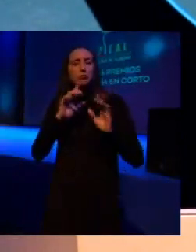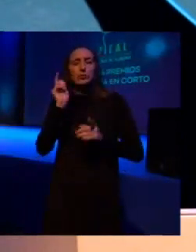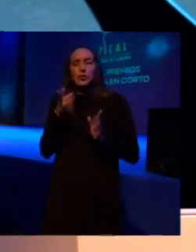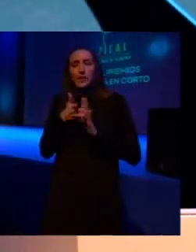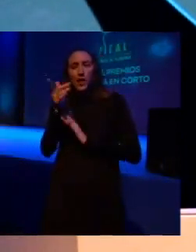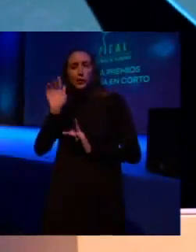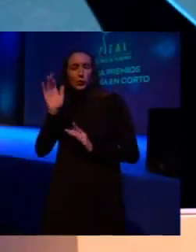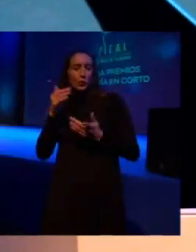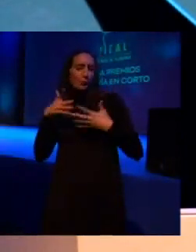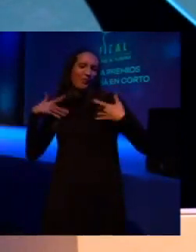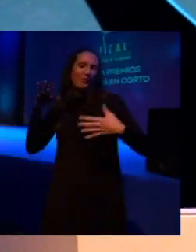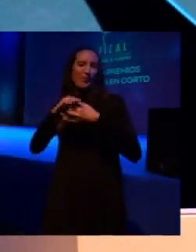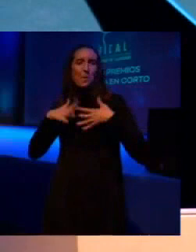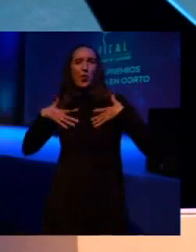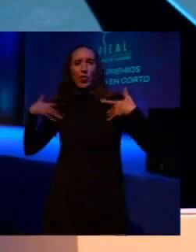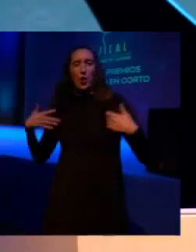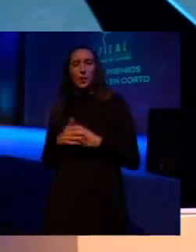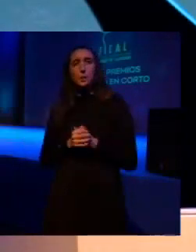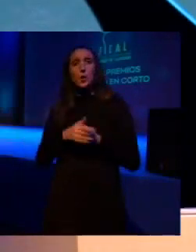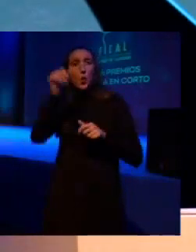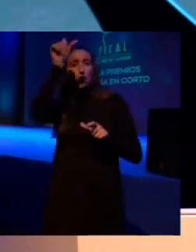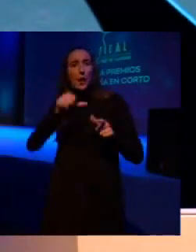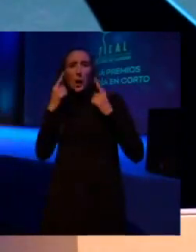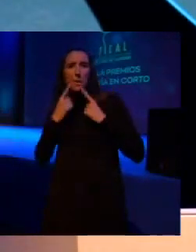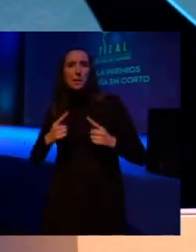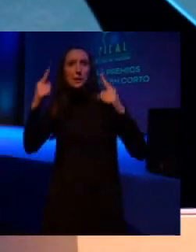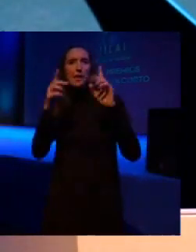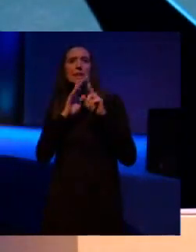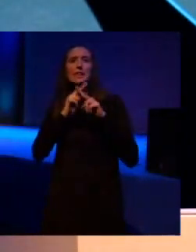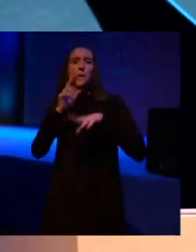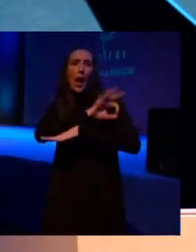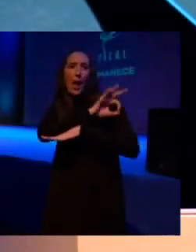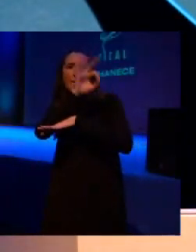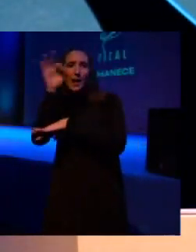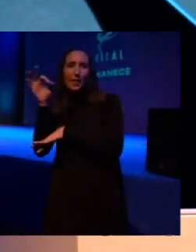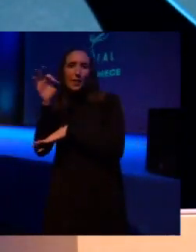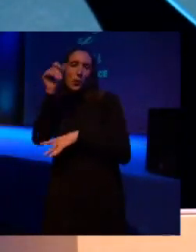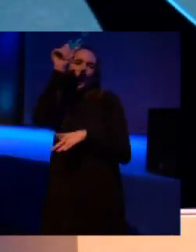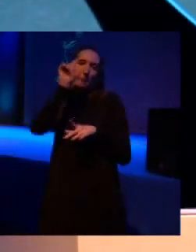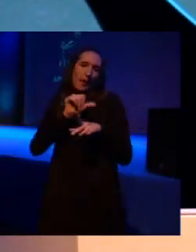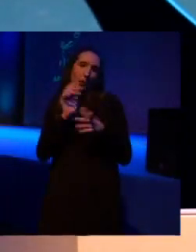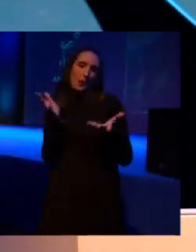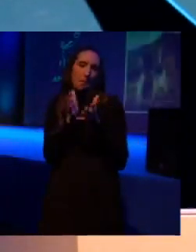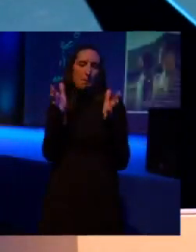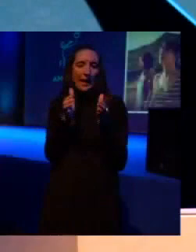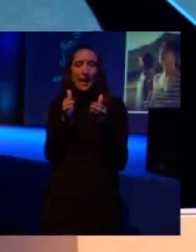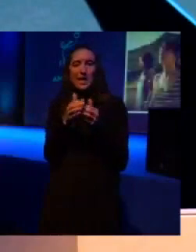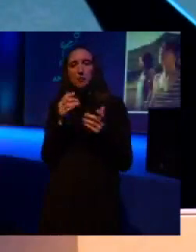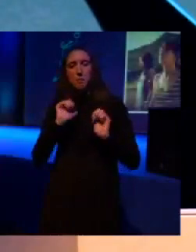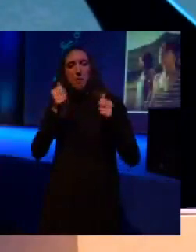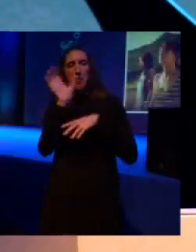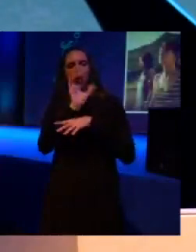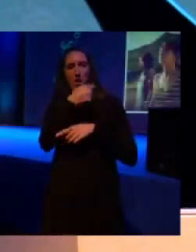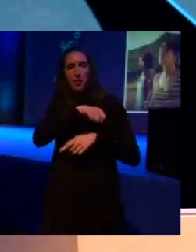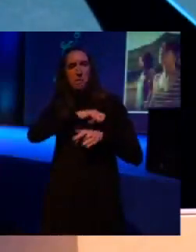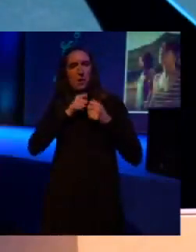sus personajes. Su ópera prima, Amanece, es una película intimista que acaba de llegar a los cines de España, pero que además vosotros